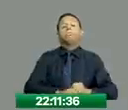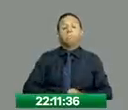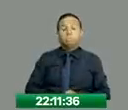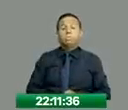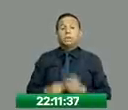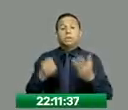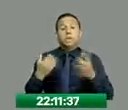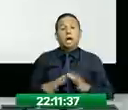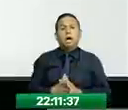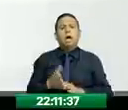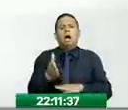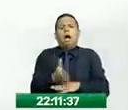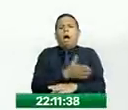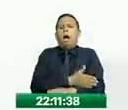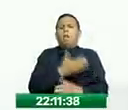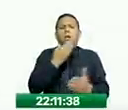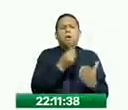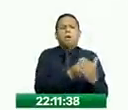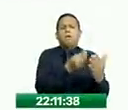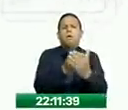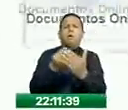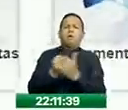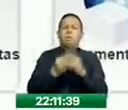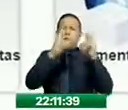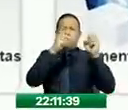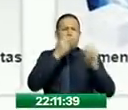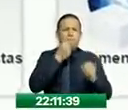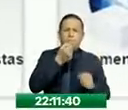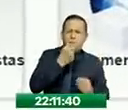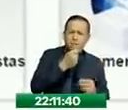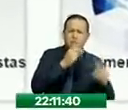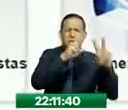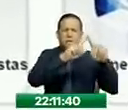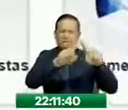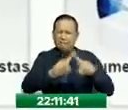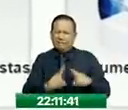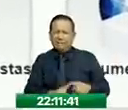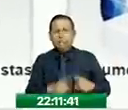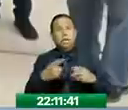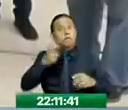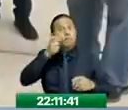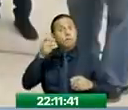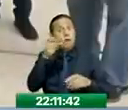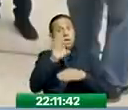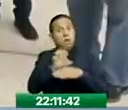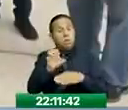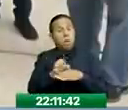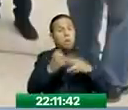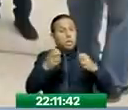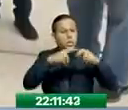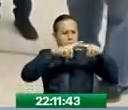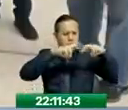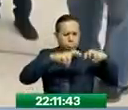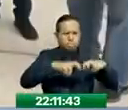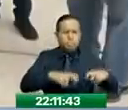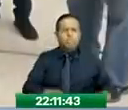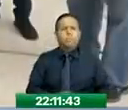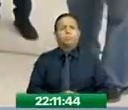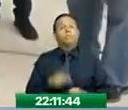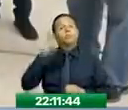sucedido en la compra de insumos médicos en hospitales con contratos que son analizados por la fiscalía mientras que en miami un grupo de ecuatorianos